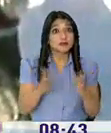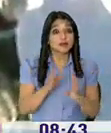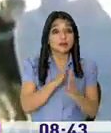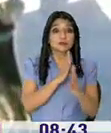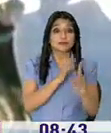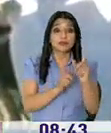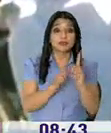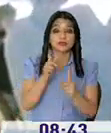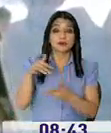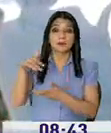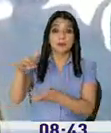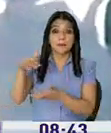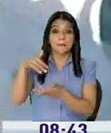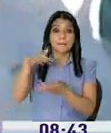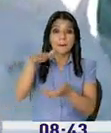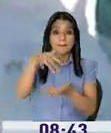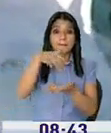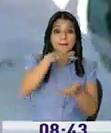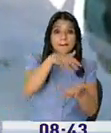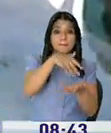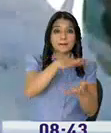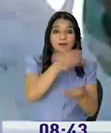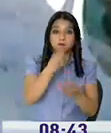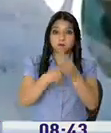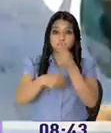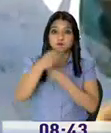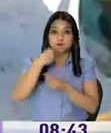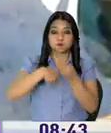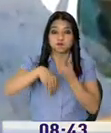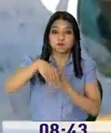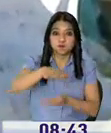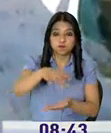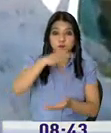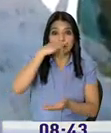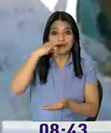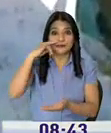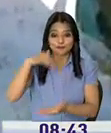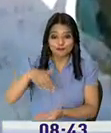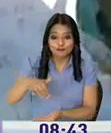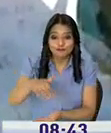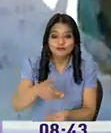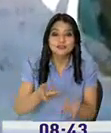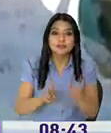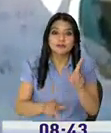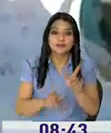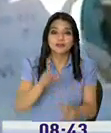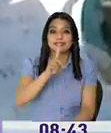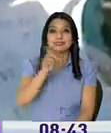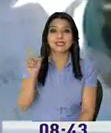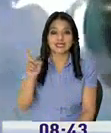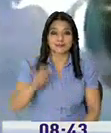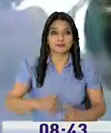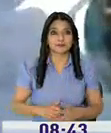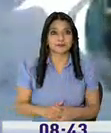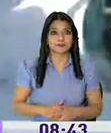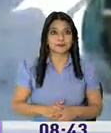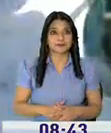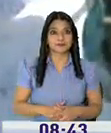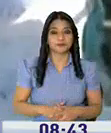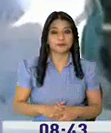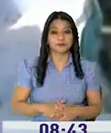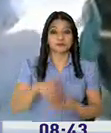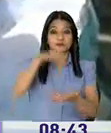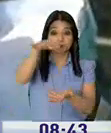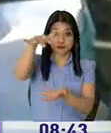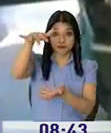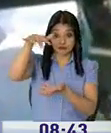cómo se siguen entregando pues los kits alimenticios a los pequeños y a las personas. Son 100 en total. Recordemos que todas las